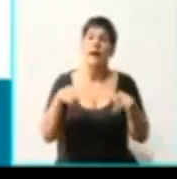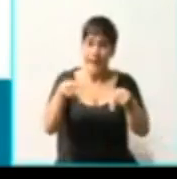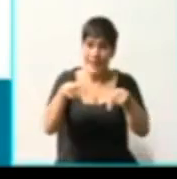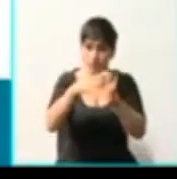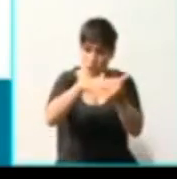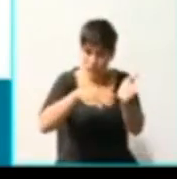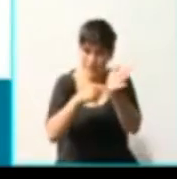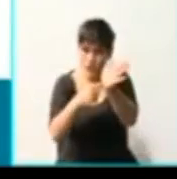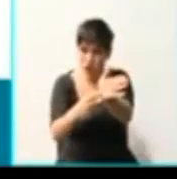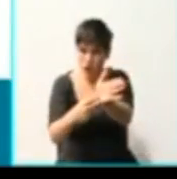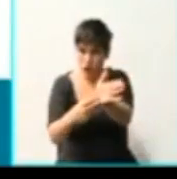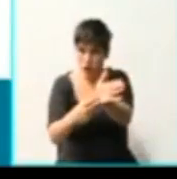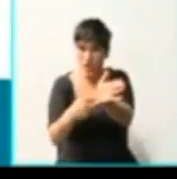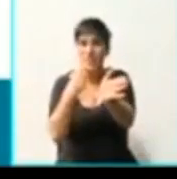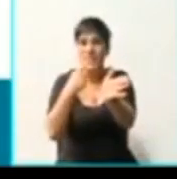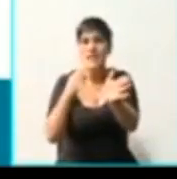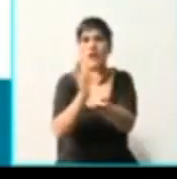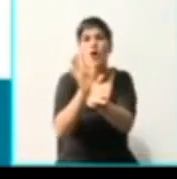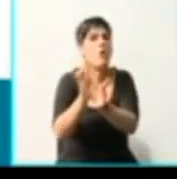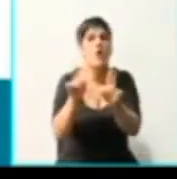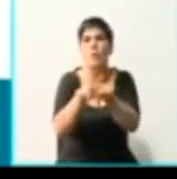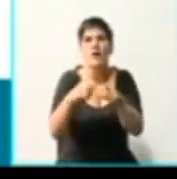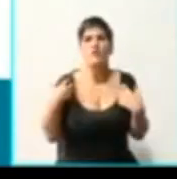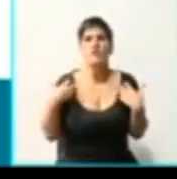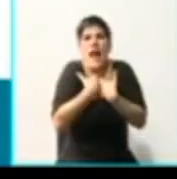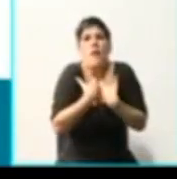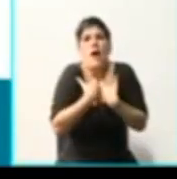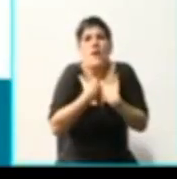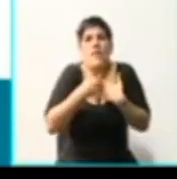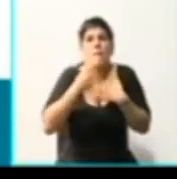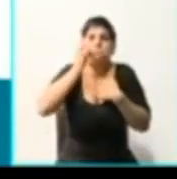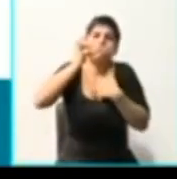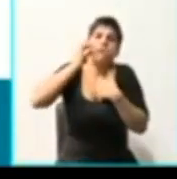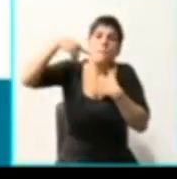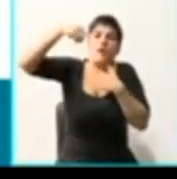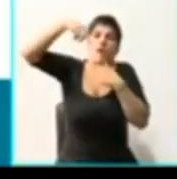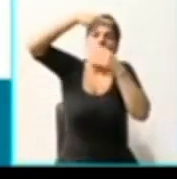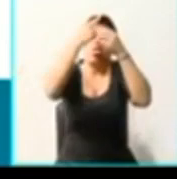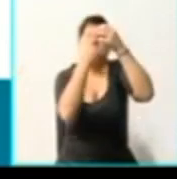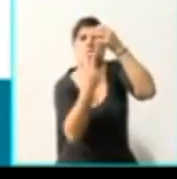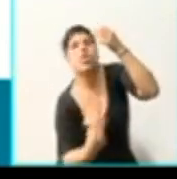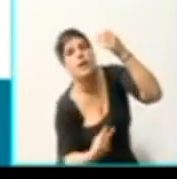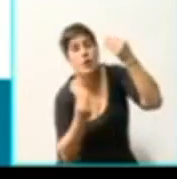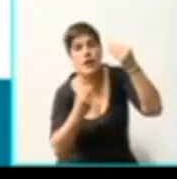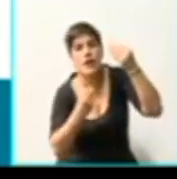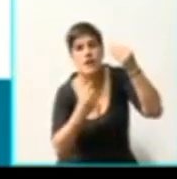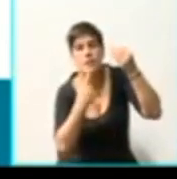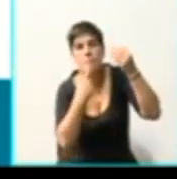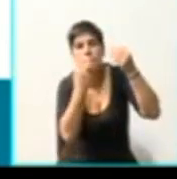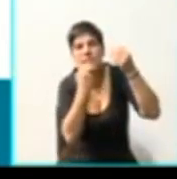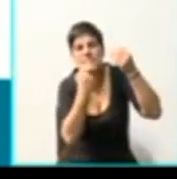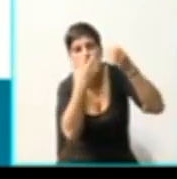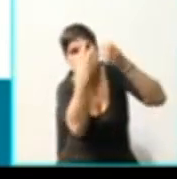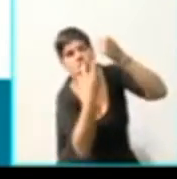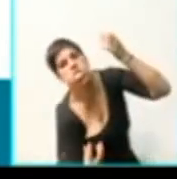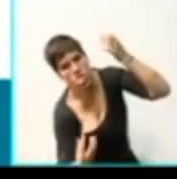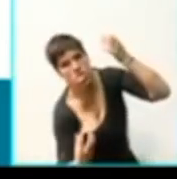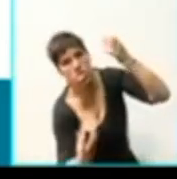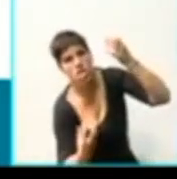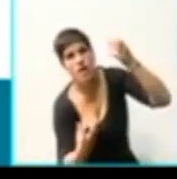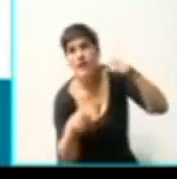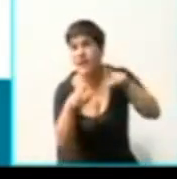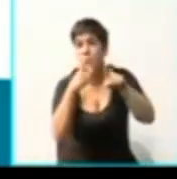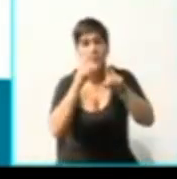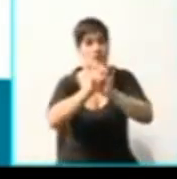definición de salvavidas del plomo me pareció muy buena, porque mientras se han votado leyes de entrega